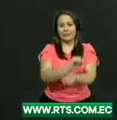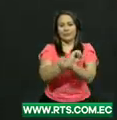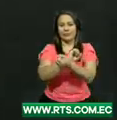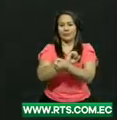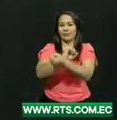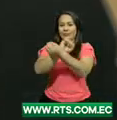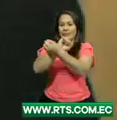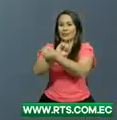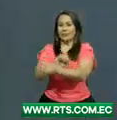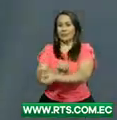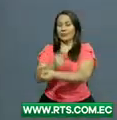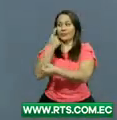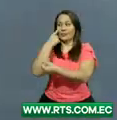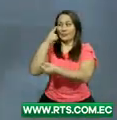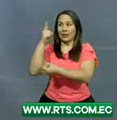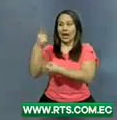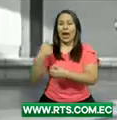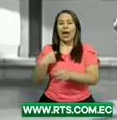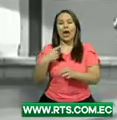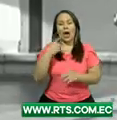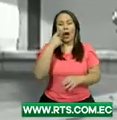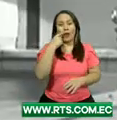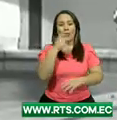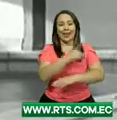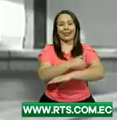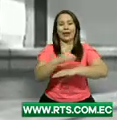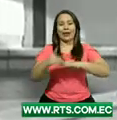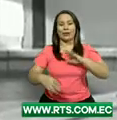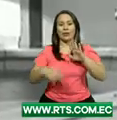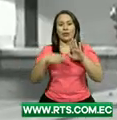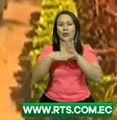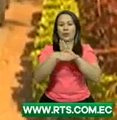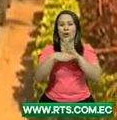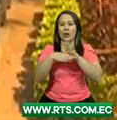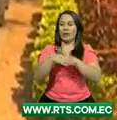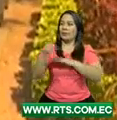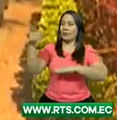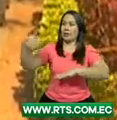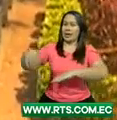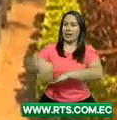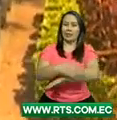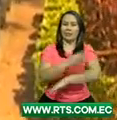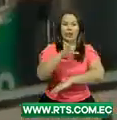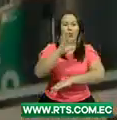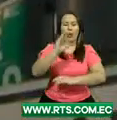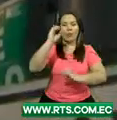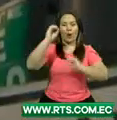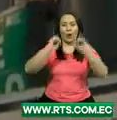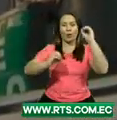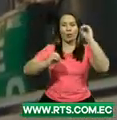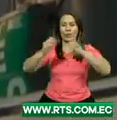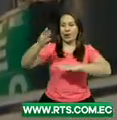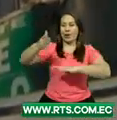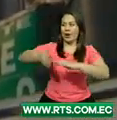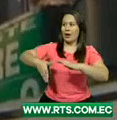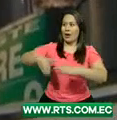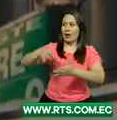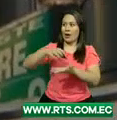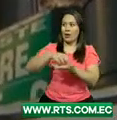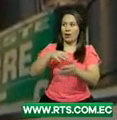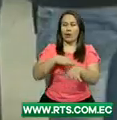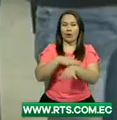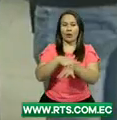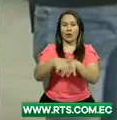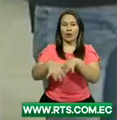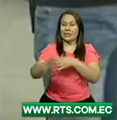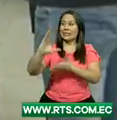se aprestaban a hacer un depósito en esta agencia bancaria en las calles 9 de octubre y los ríos centro de guayaquil